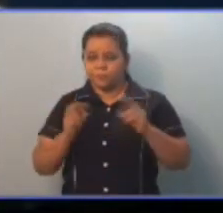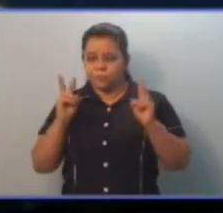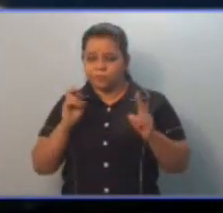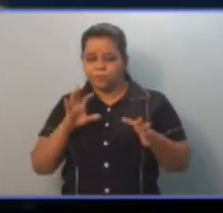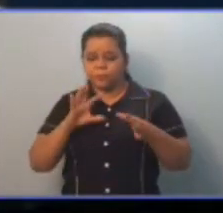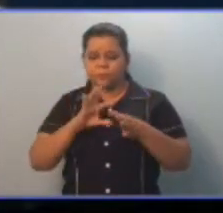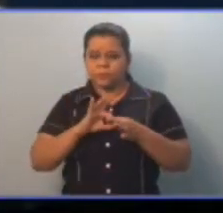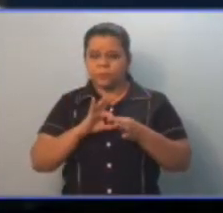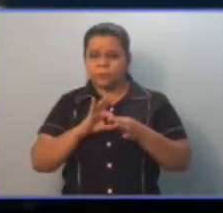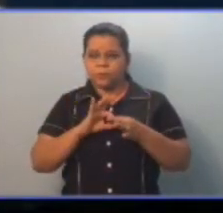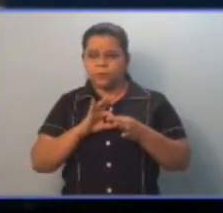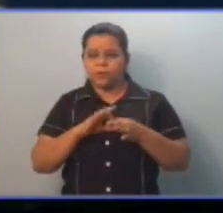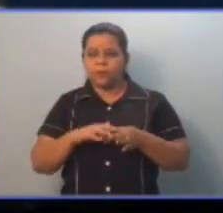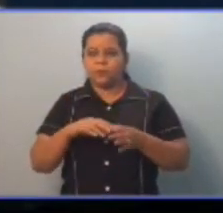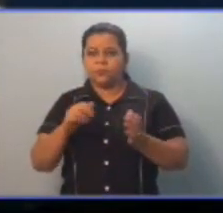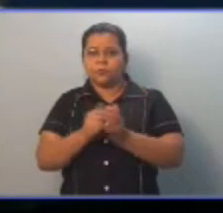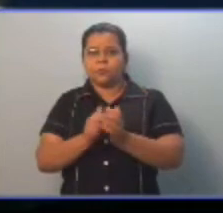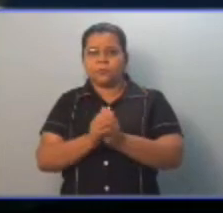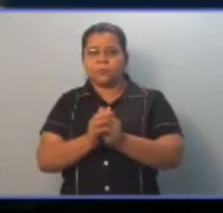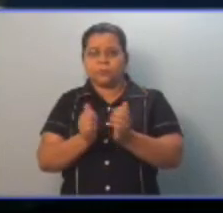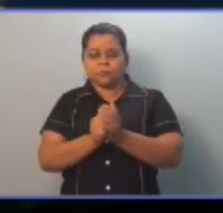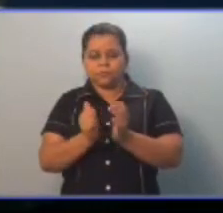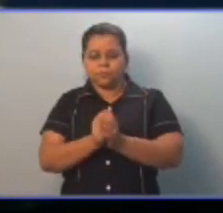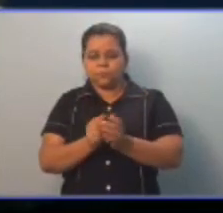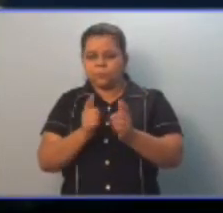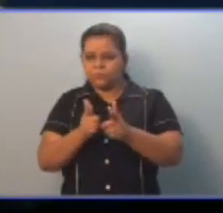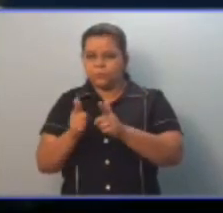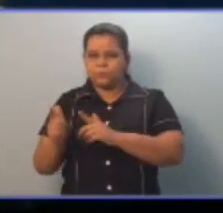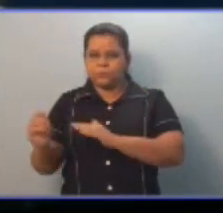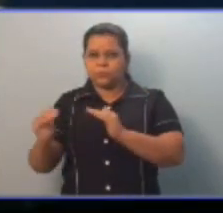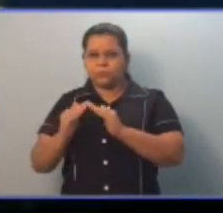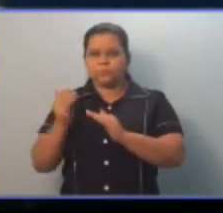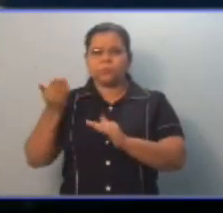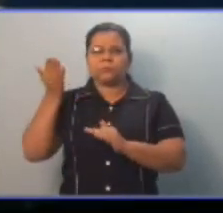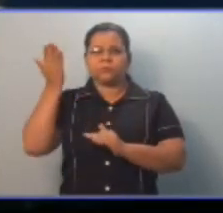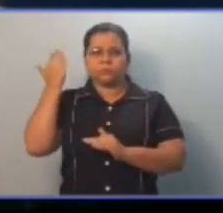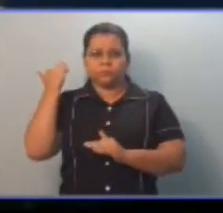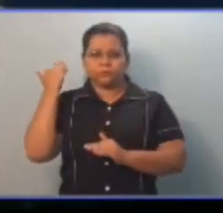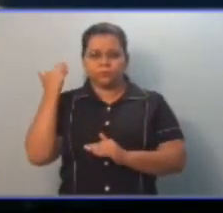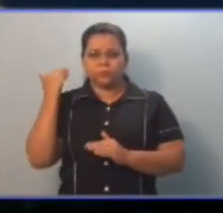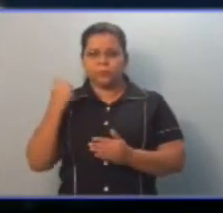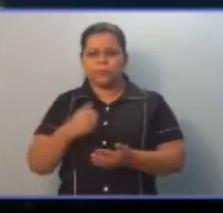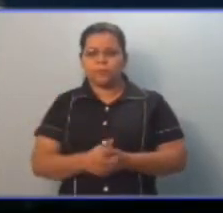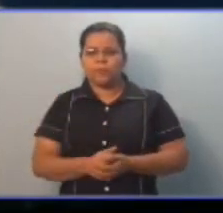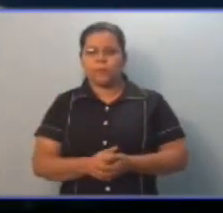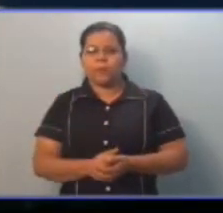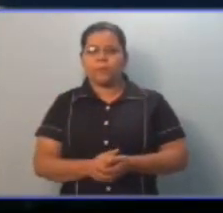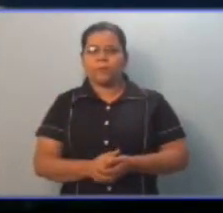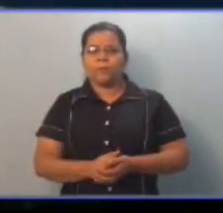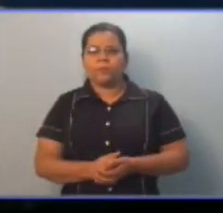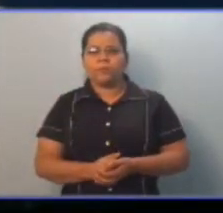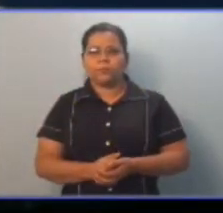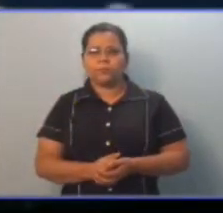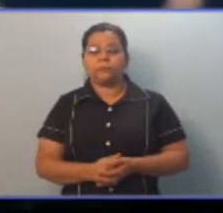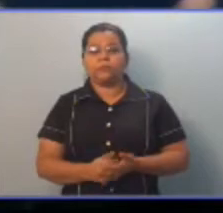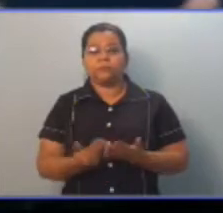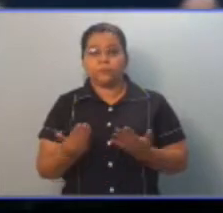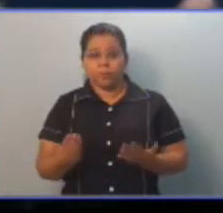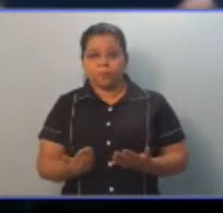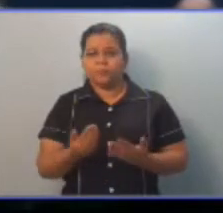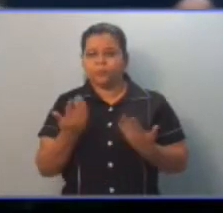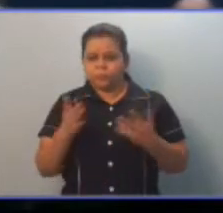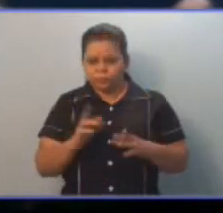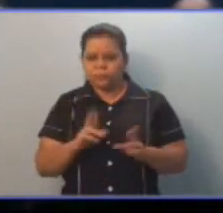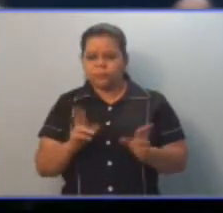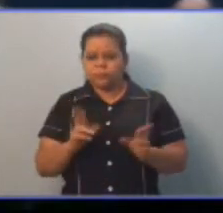a lo que es un conflicto de aquellas características, de aquella naturaleza, que funcionaron las